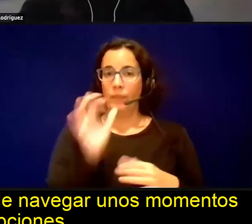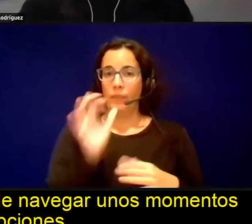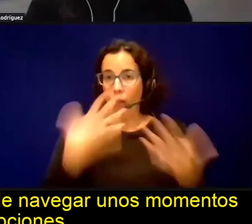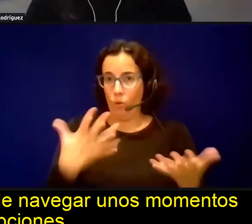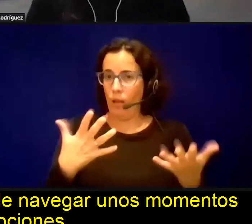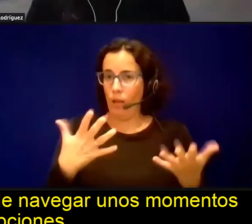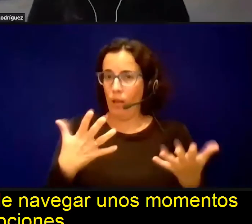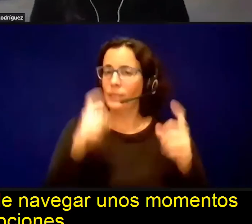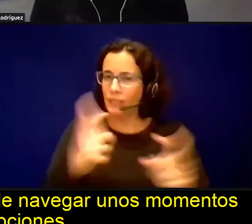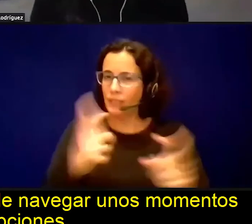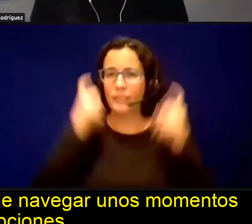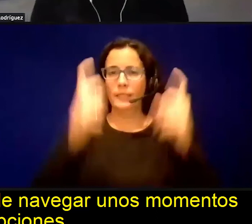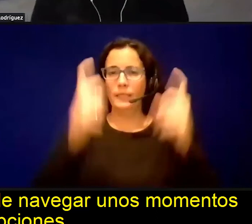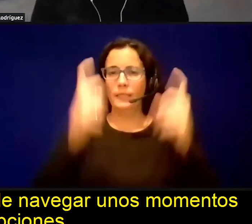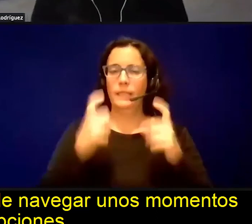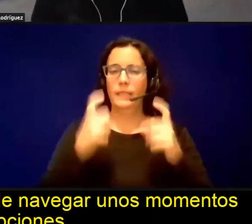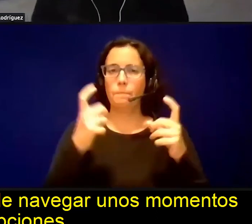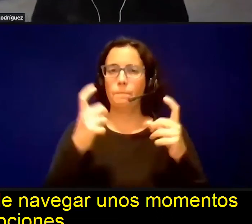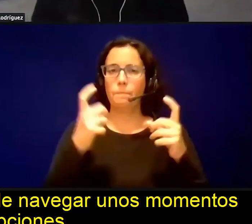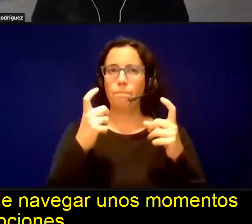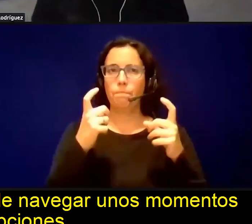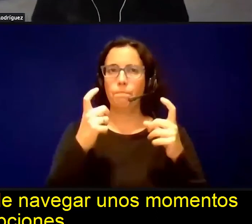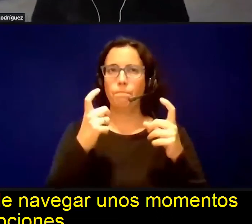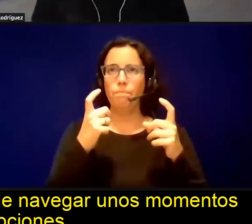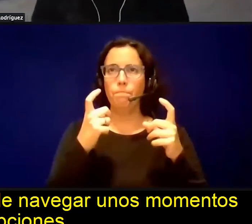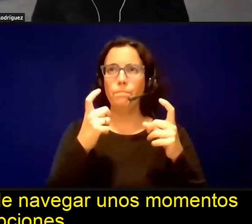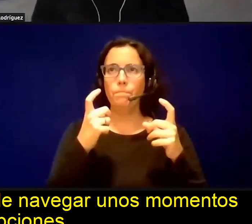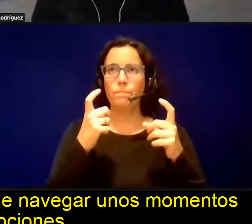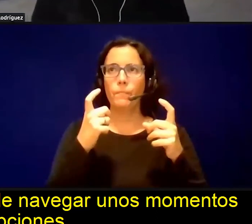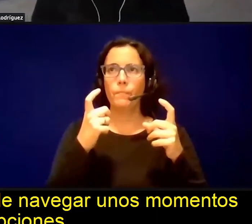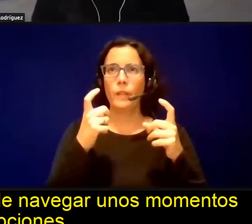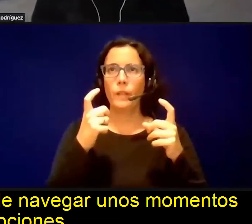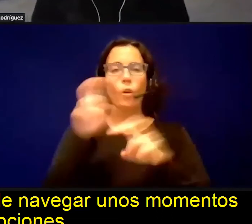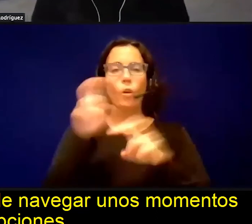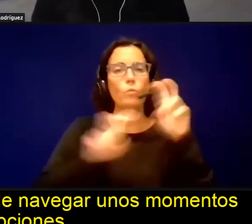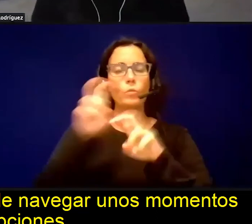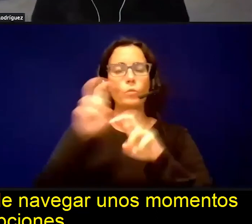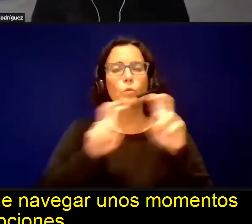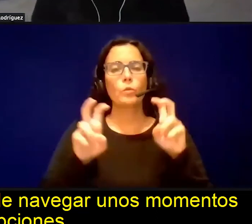navegar a unos momentos de grandes